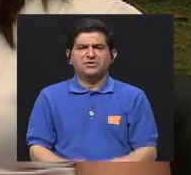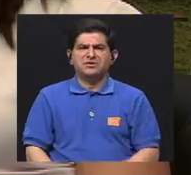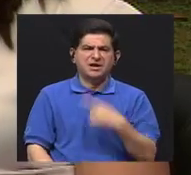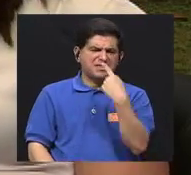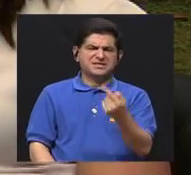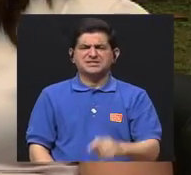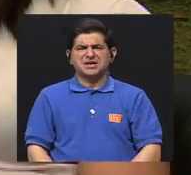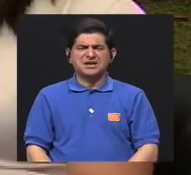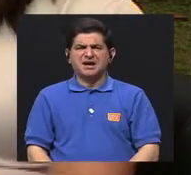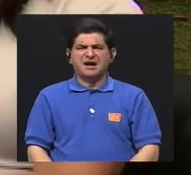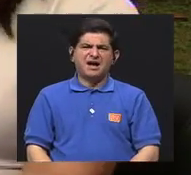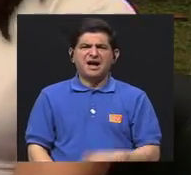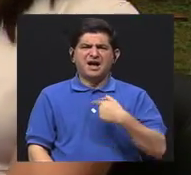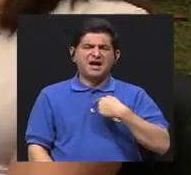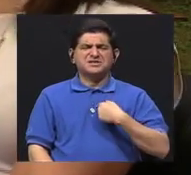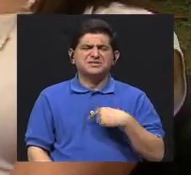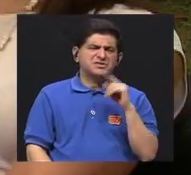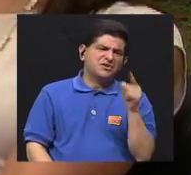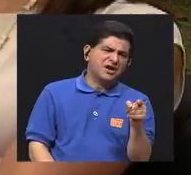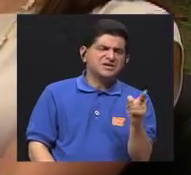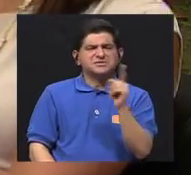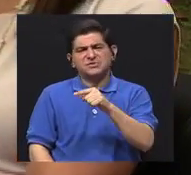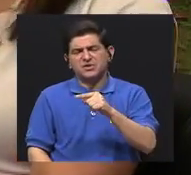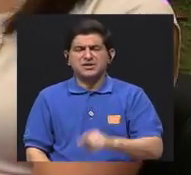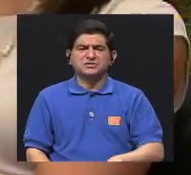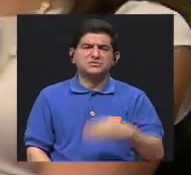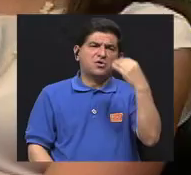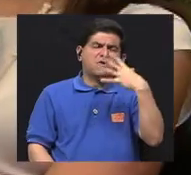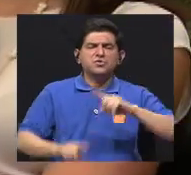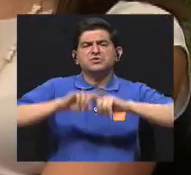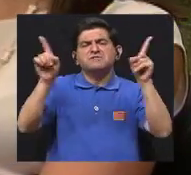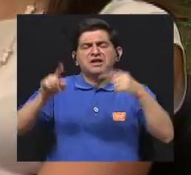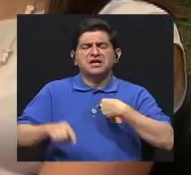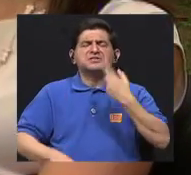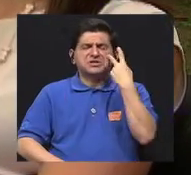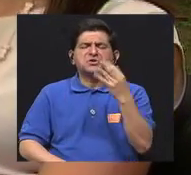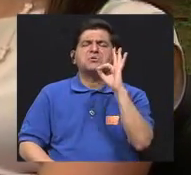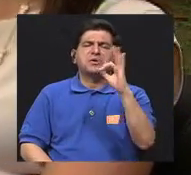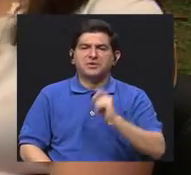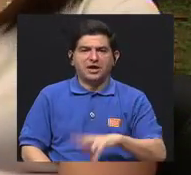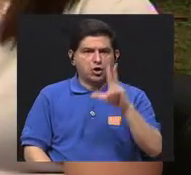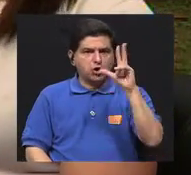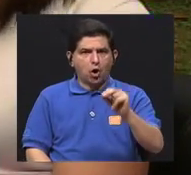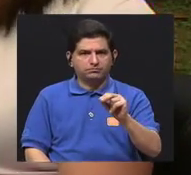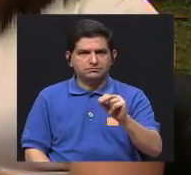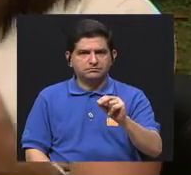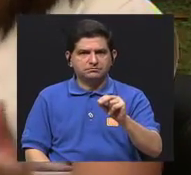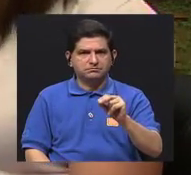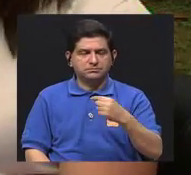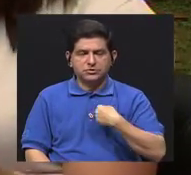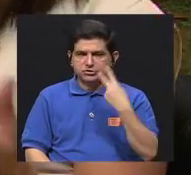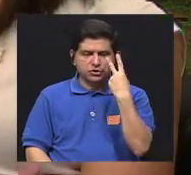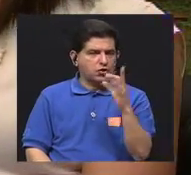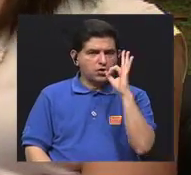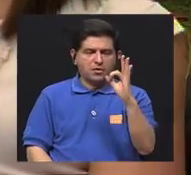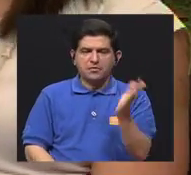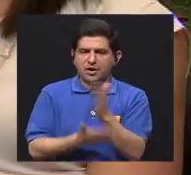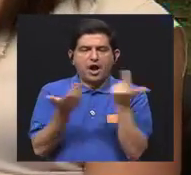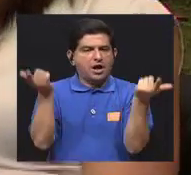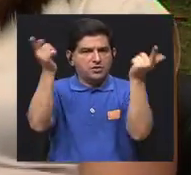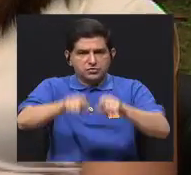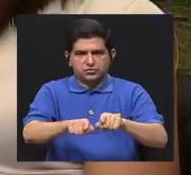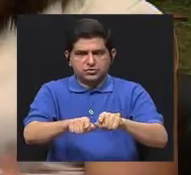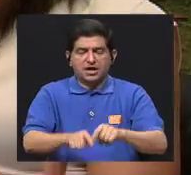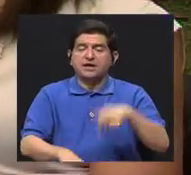empezar a decir, bueno, es que si me pongo aquí, si me coloco así, si pongo la luz de esta manera, la verdad es que veo. Ok, si no estoy viendo bien, algo está